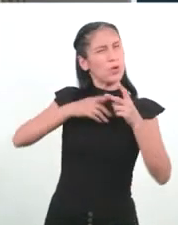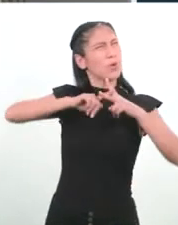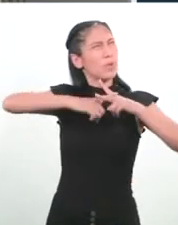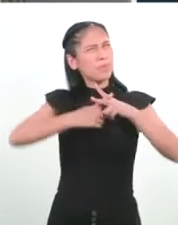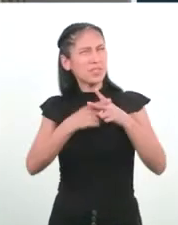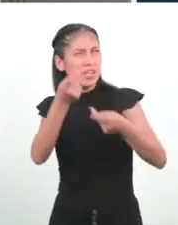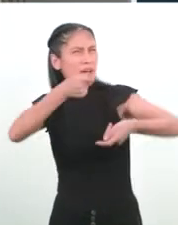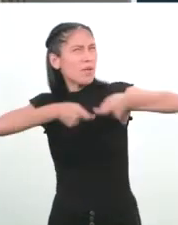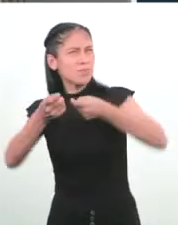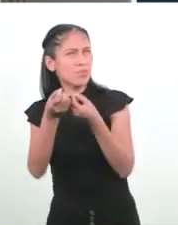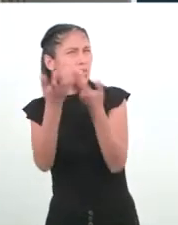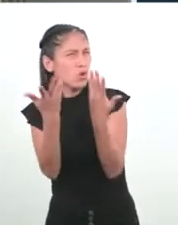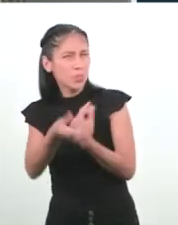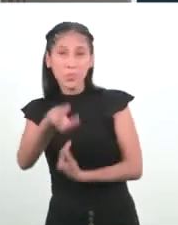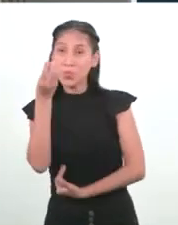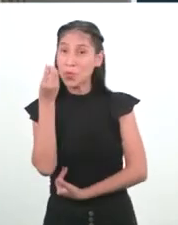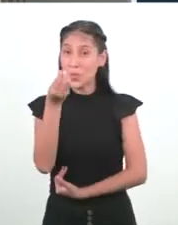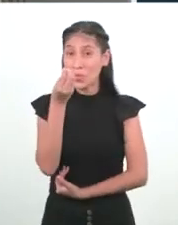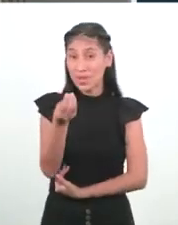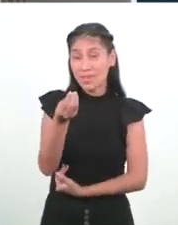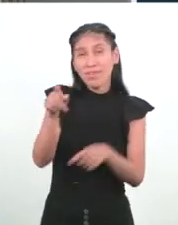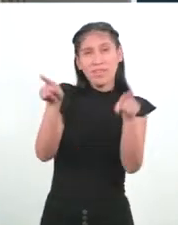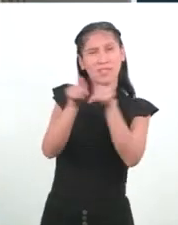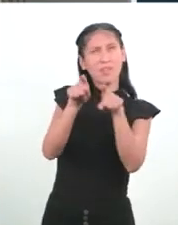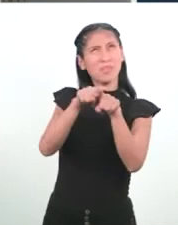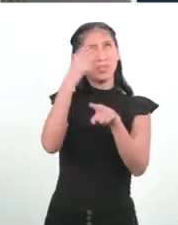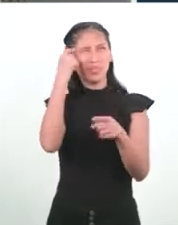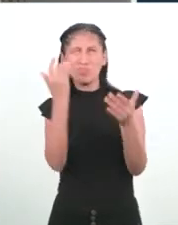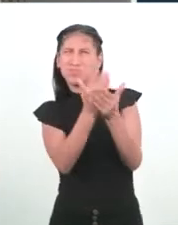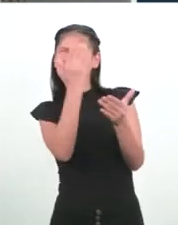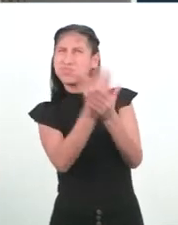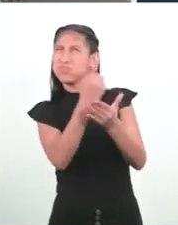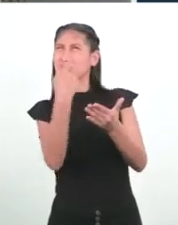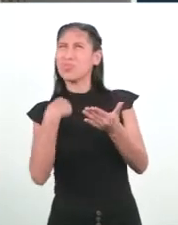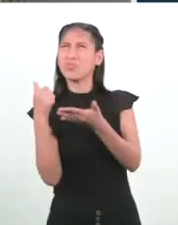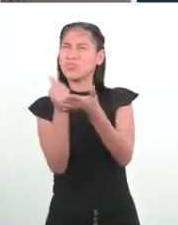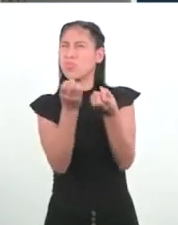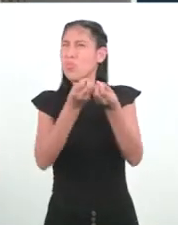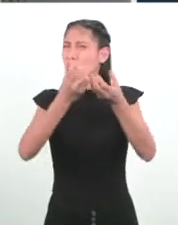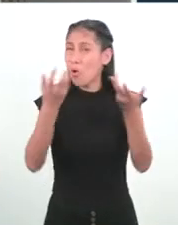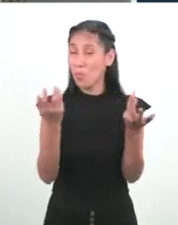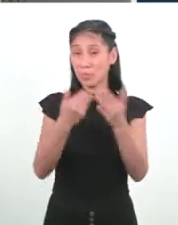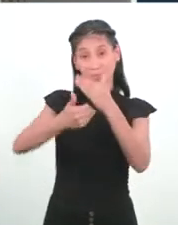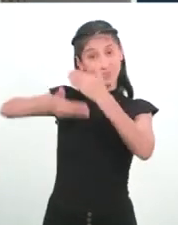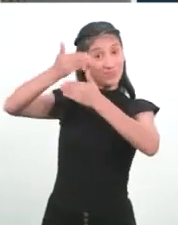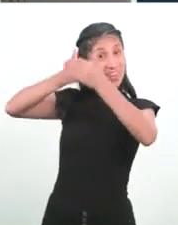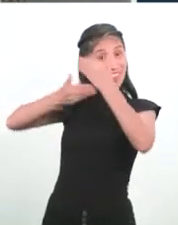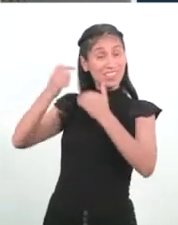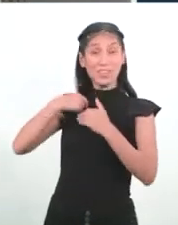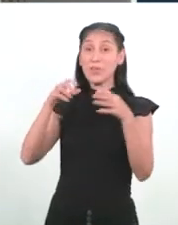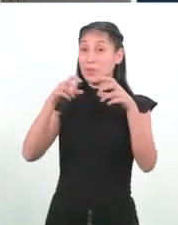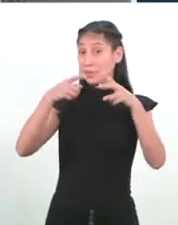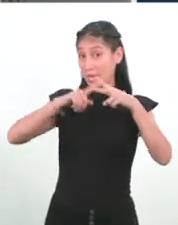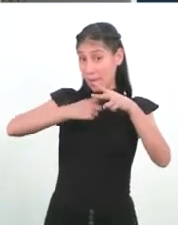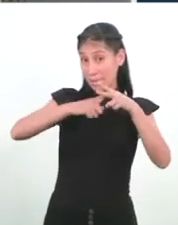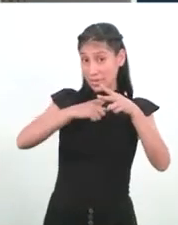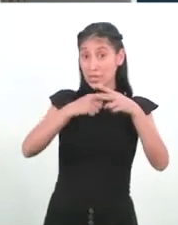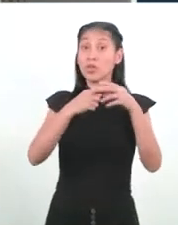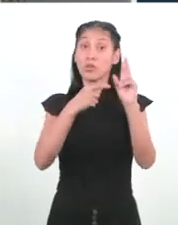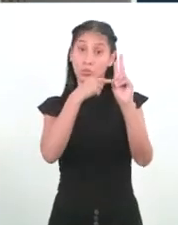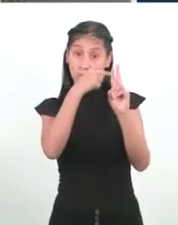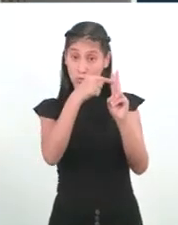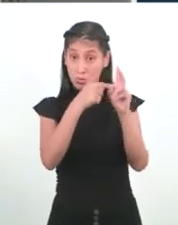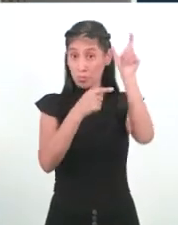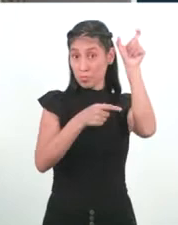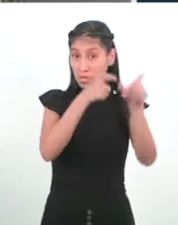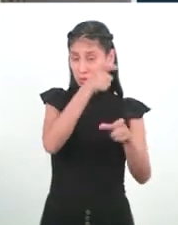cómo empecé a emprender y por qué y qué problema quise resolver. Hace unos años comencé con dos socios una agencia de